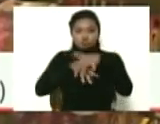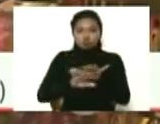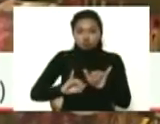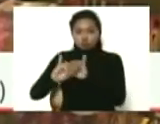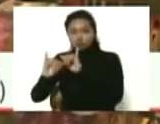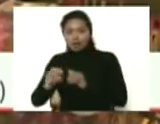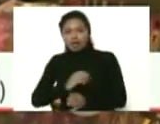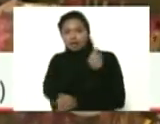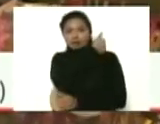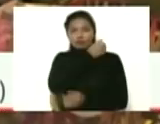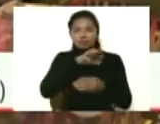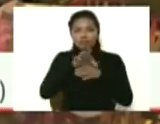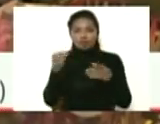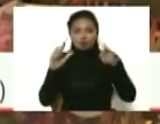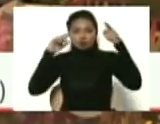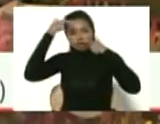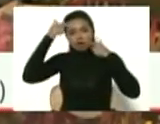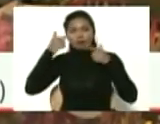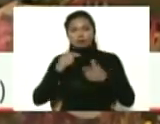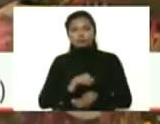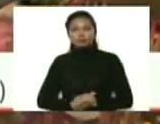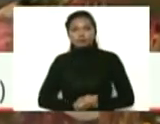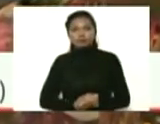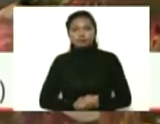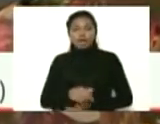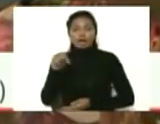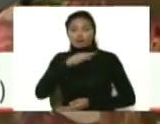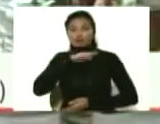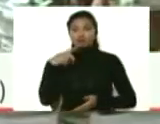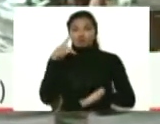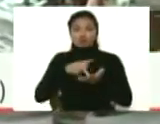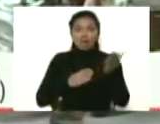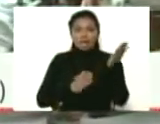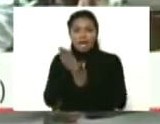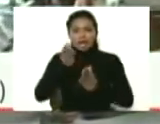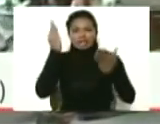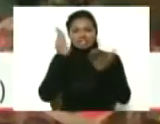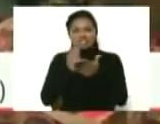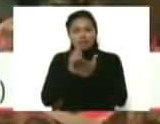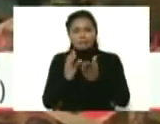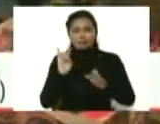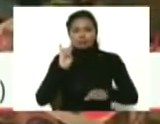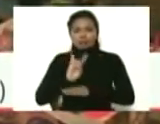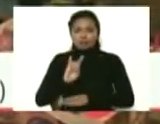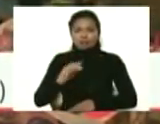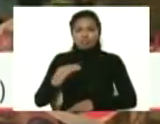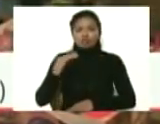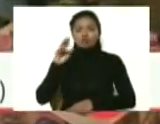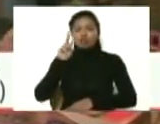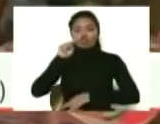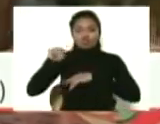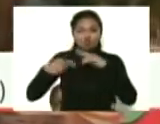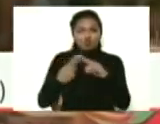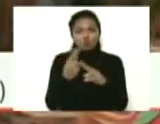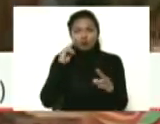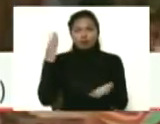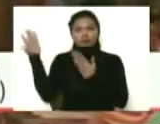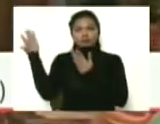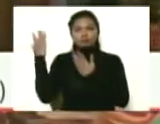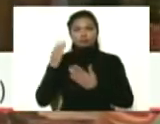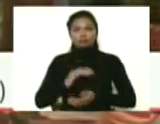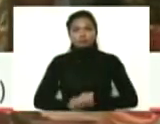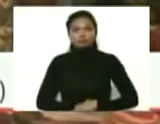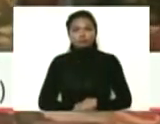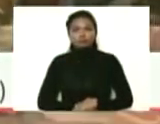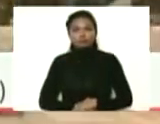en jefe, Hugo Rafael Chávez Frías. Aquí estamos, leales siempre, traidores nunca. Adelante, mi comandante en